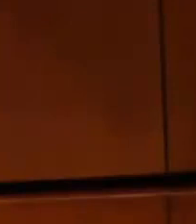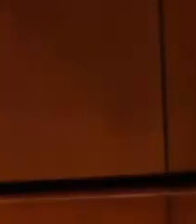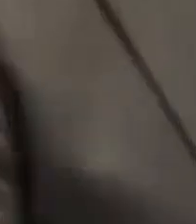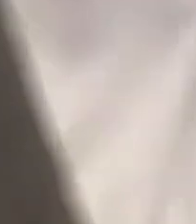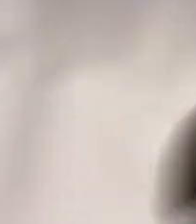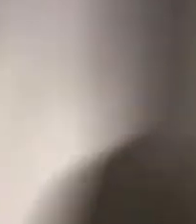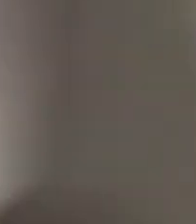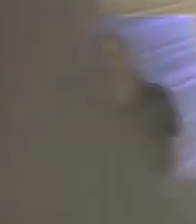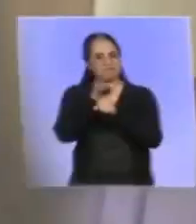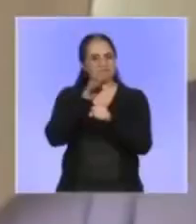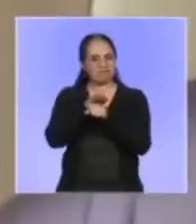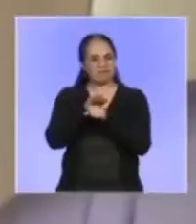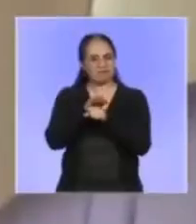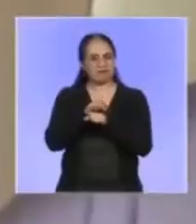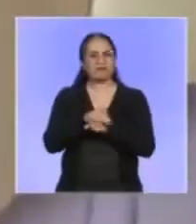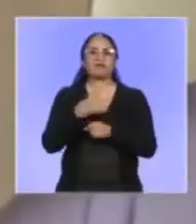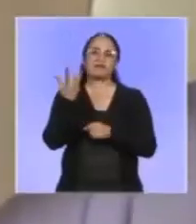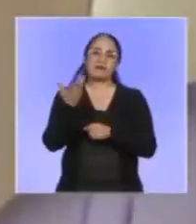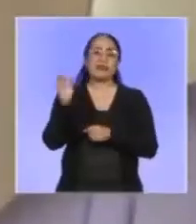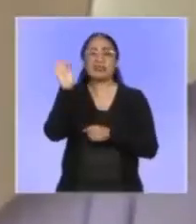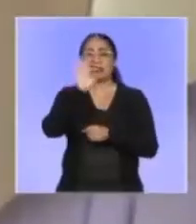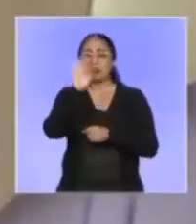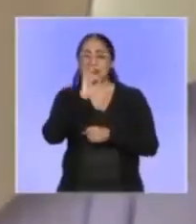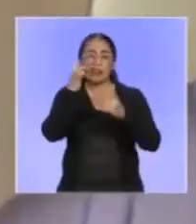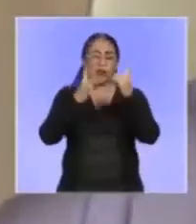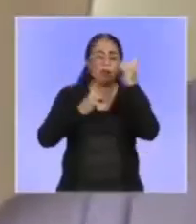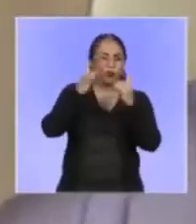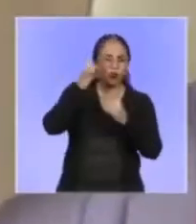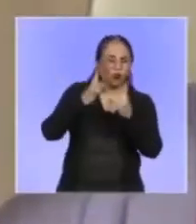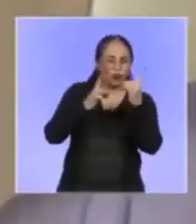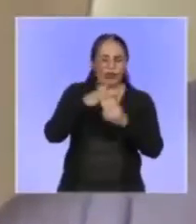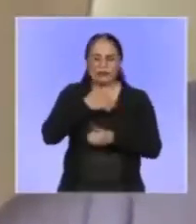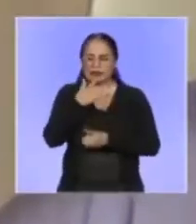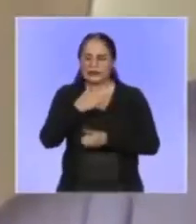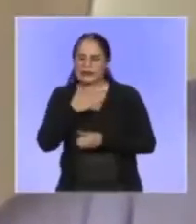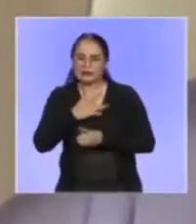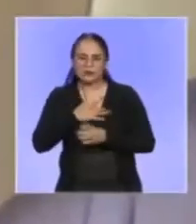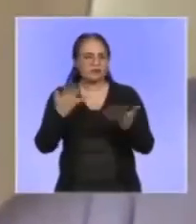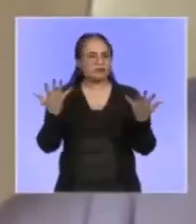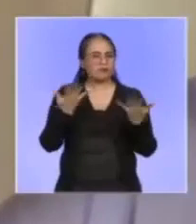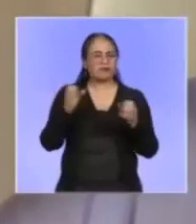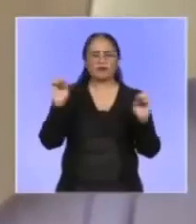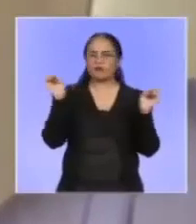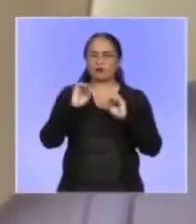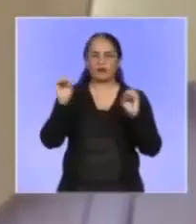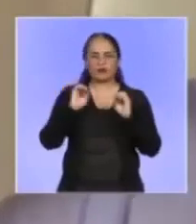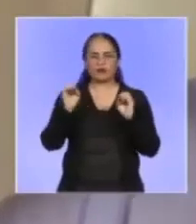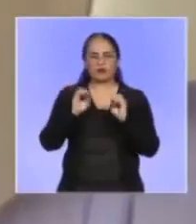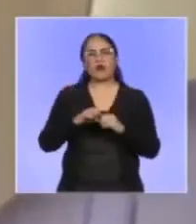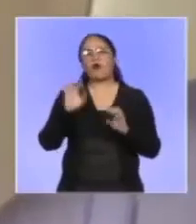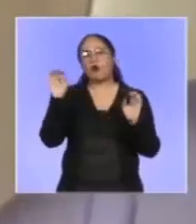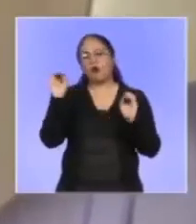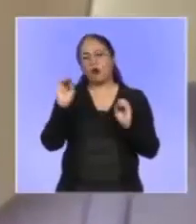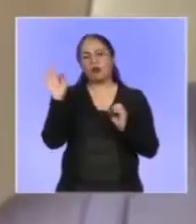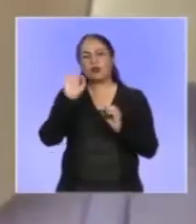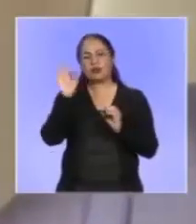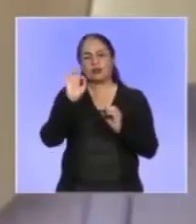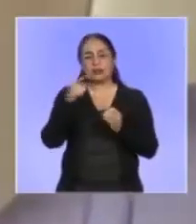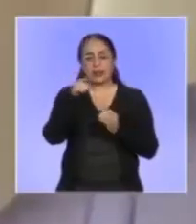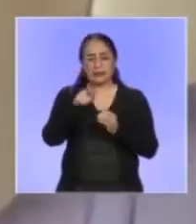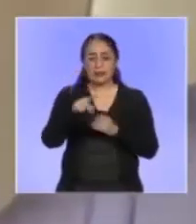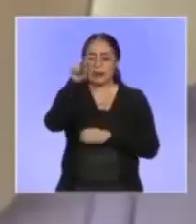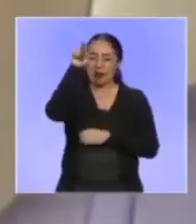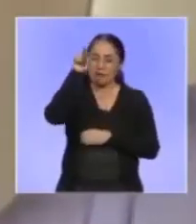incluyen los elementos que se filtraron pero también algunas modificaciones que serán discutidas ampliamente en el poder legislativo